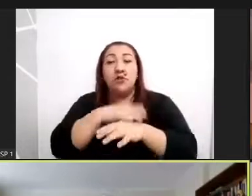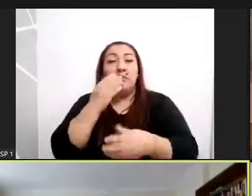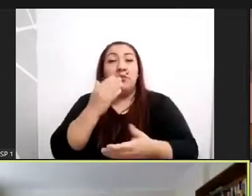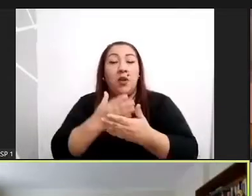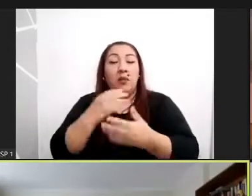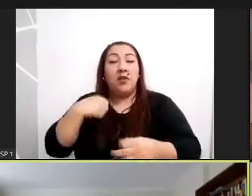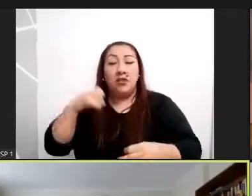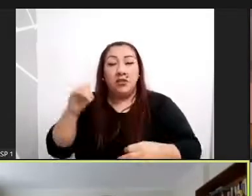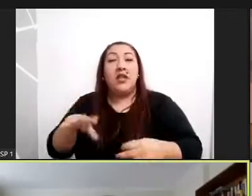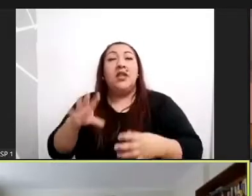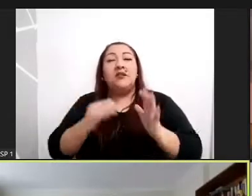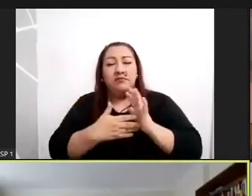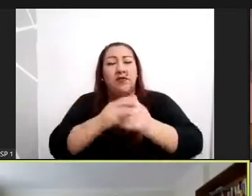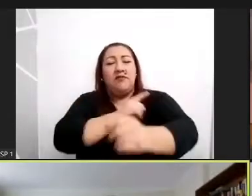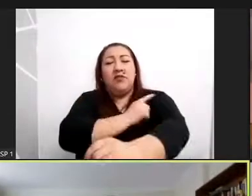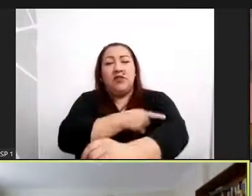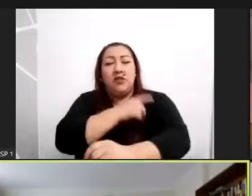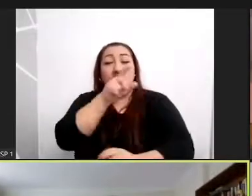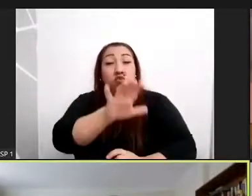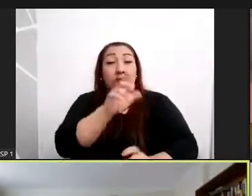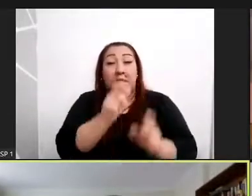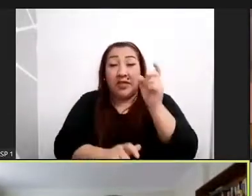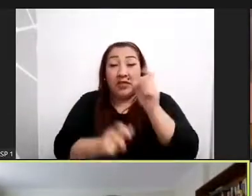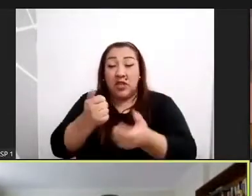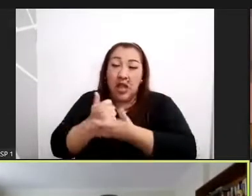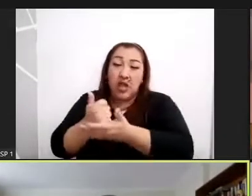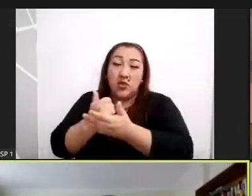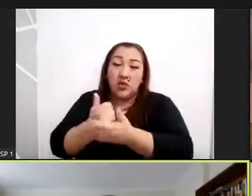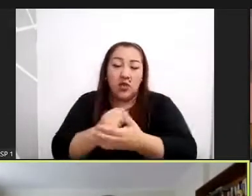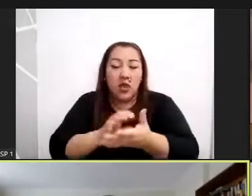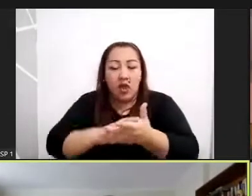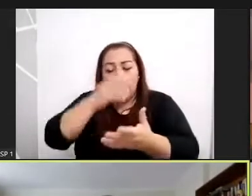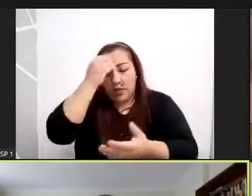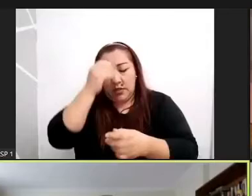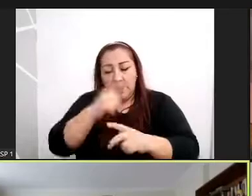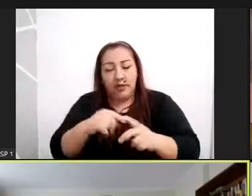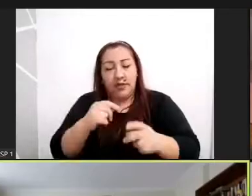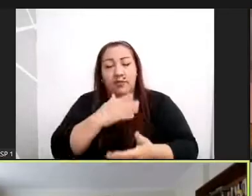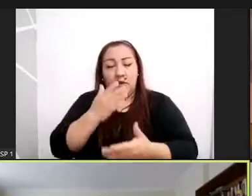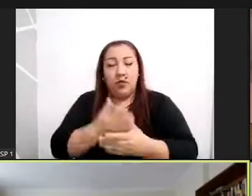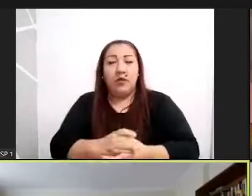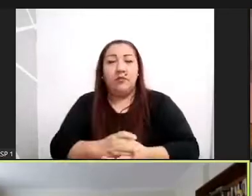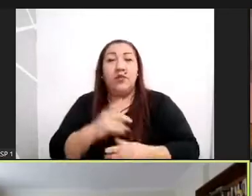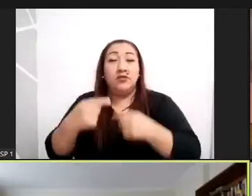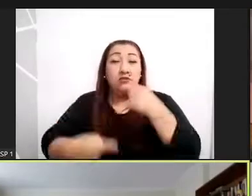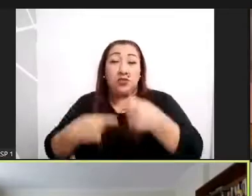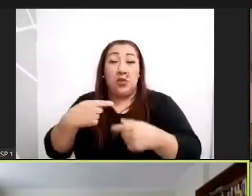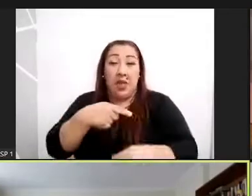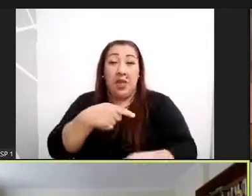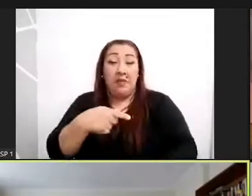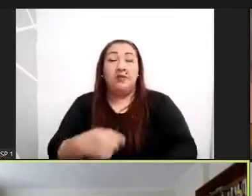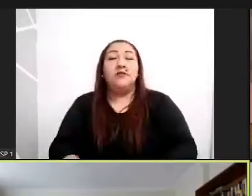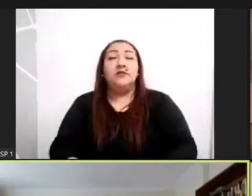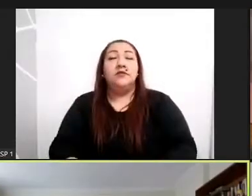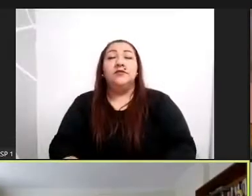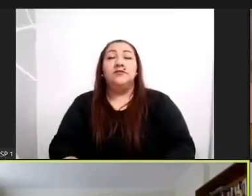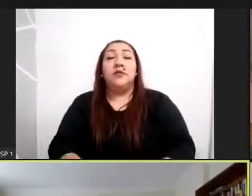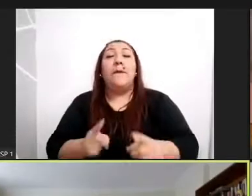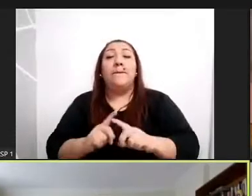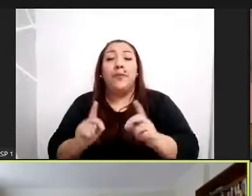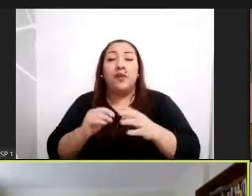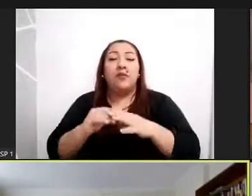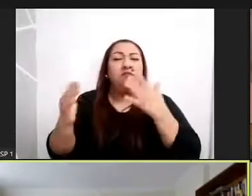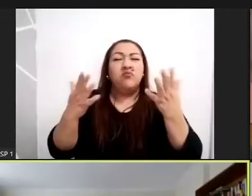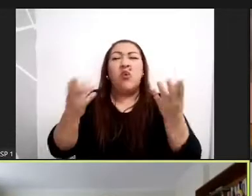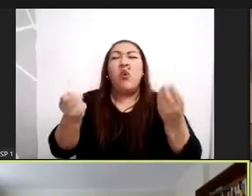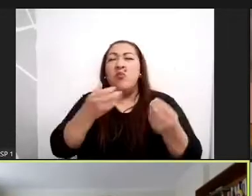Sociales ha reforzado su personal, su capacidad de comprender las múltiples causas de esos conflictos y de formular estrategias de